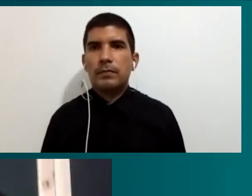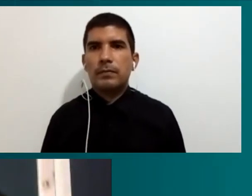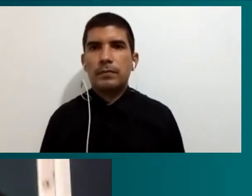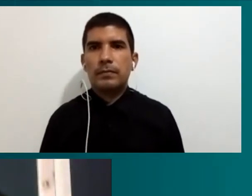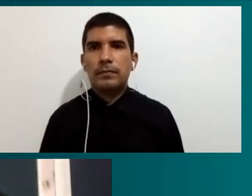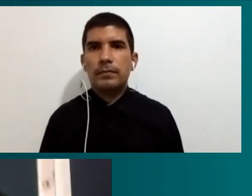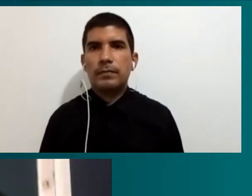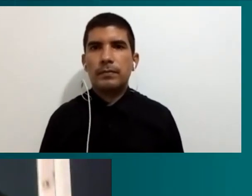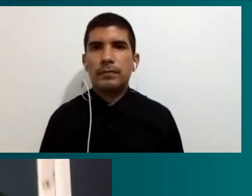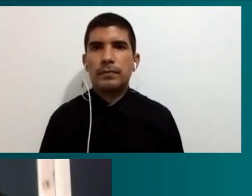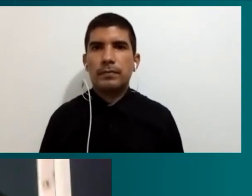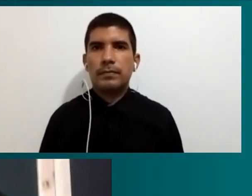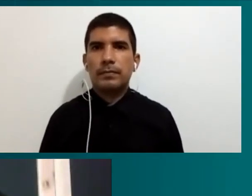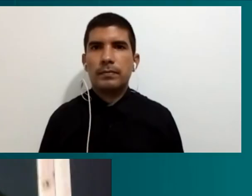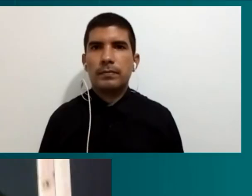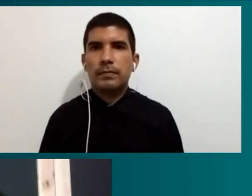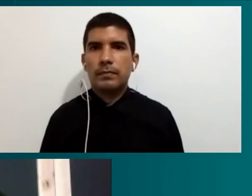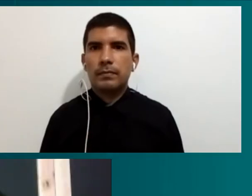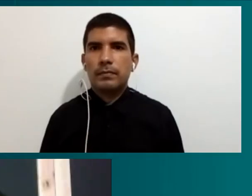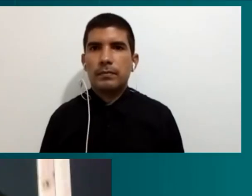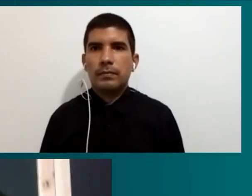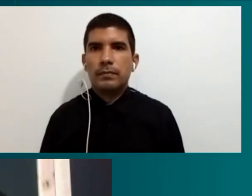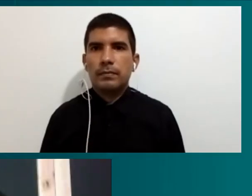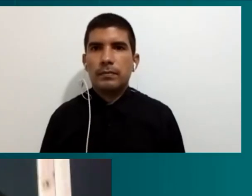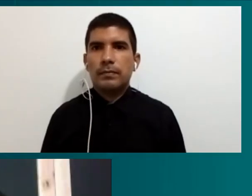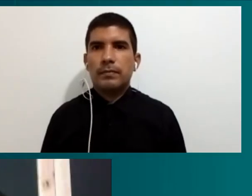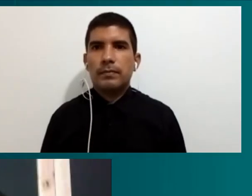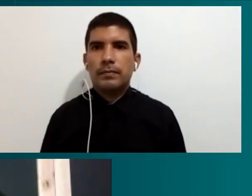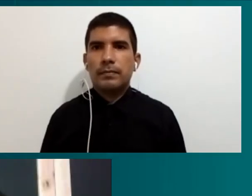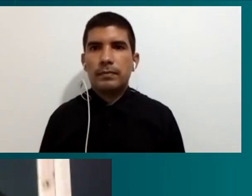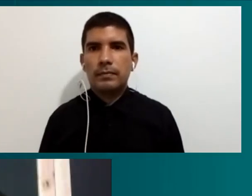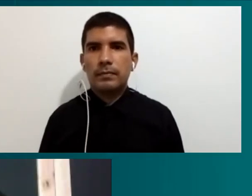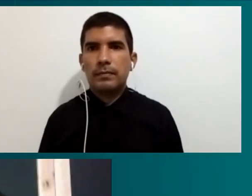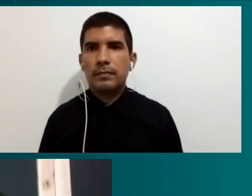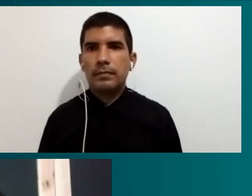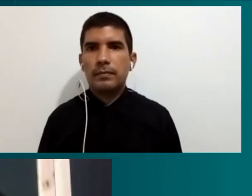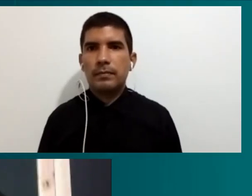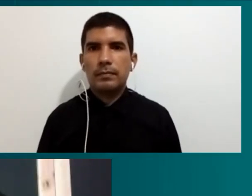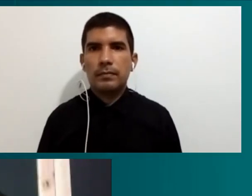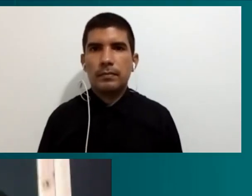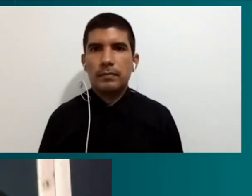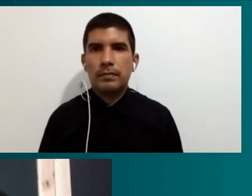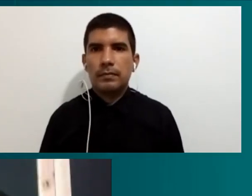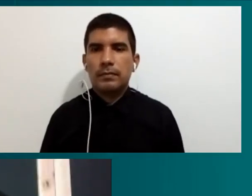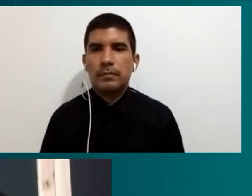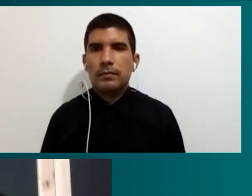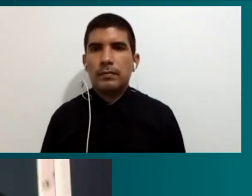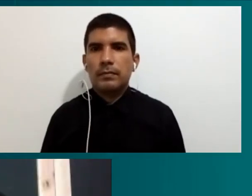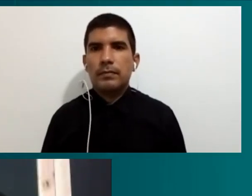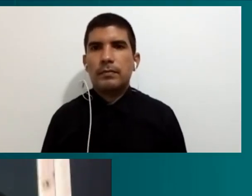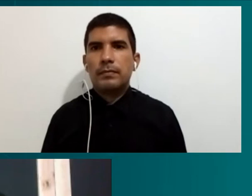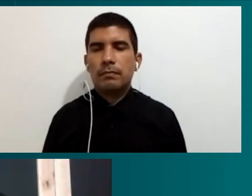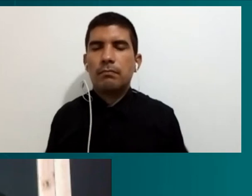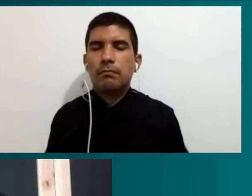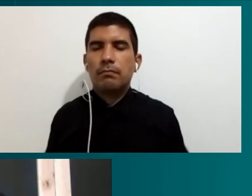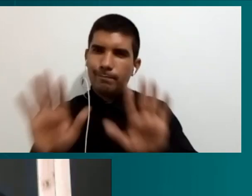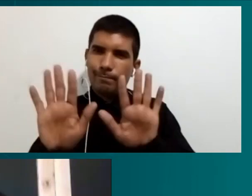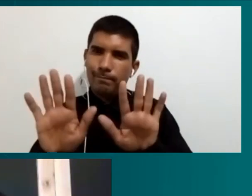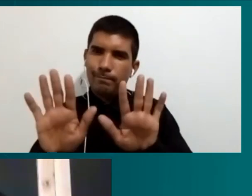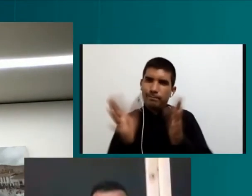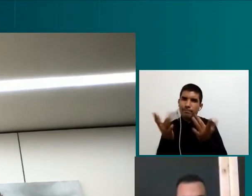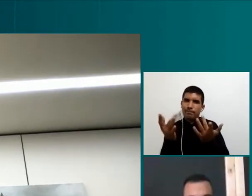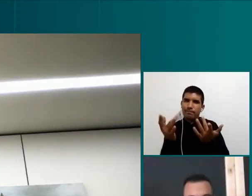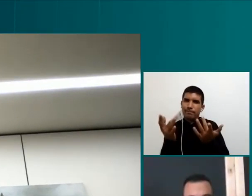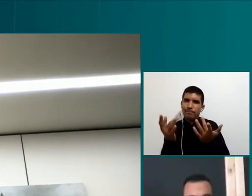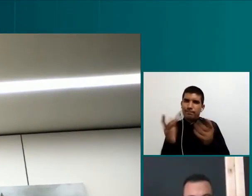No. Un segundito. Y yo trato de hacerlo. Dejar